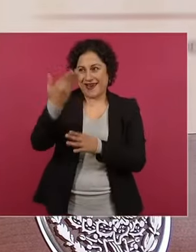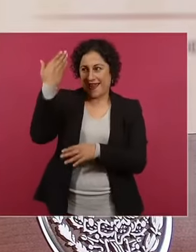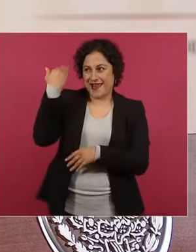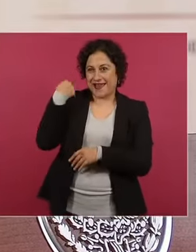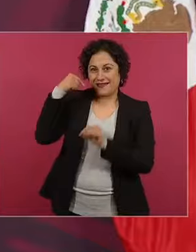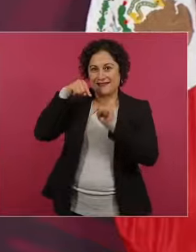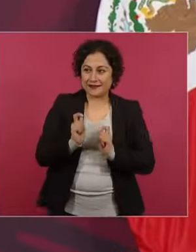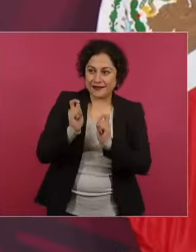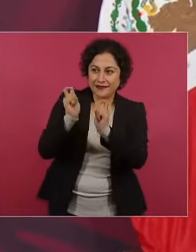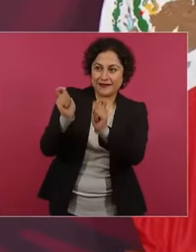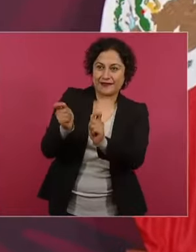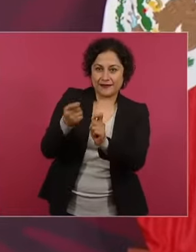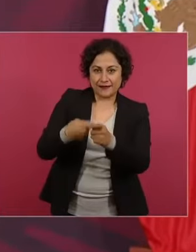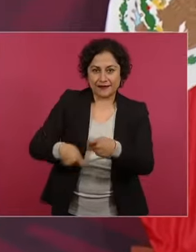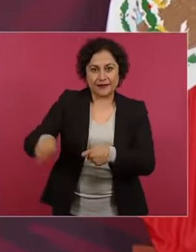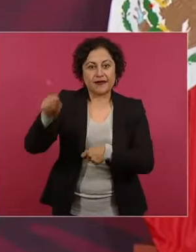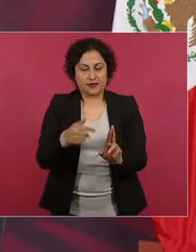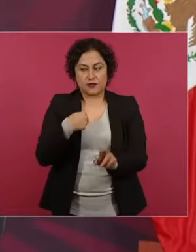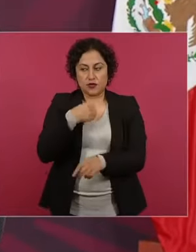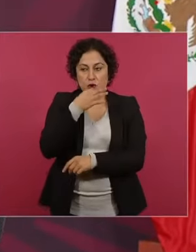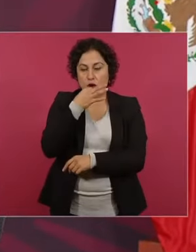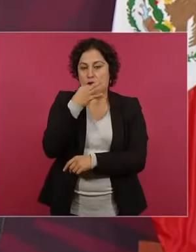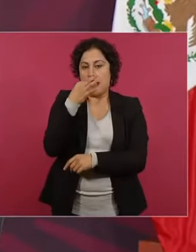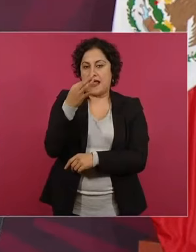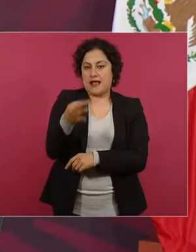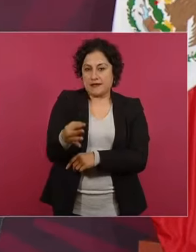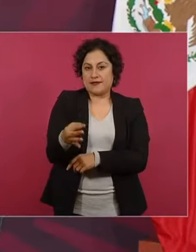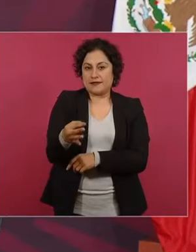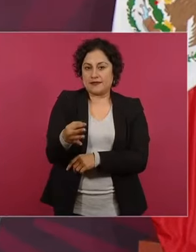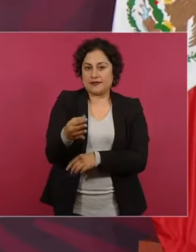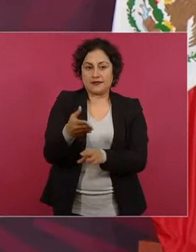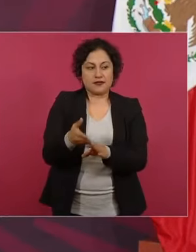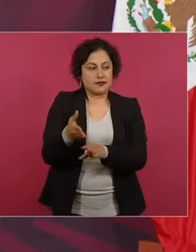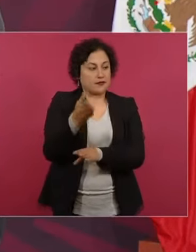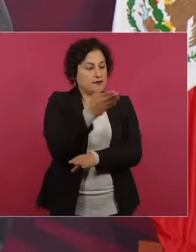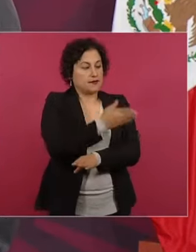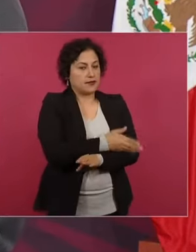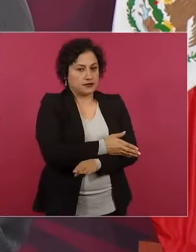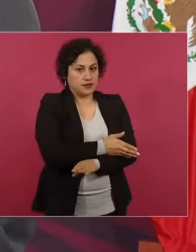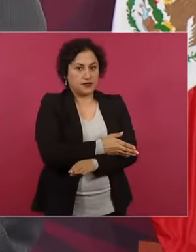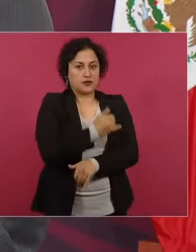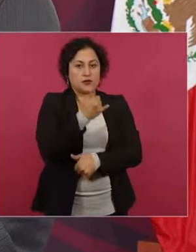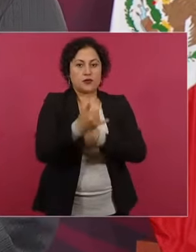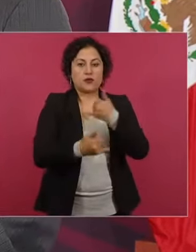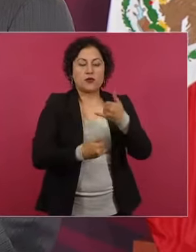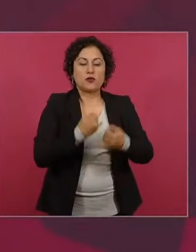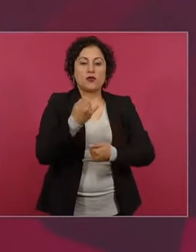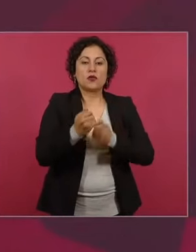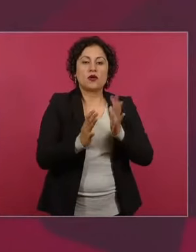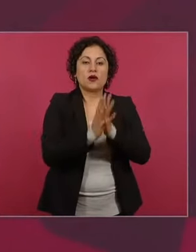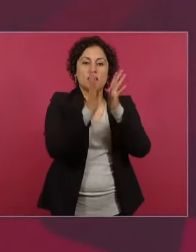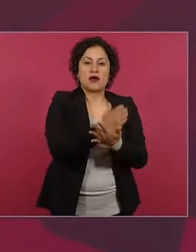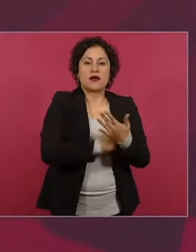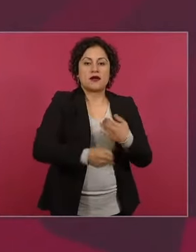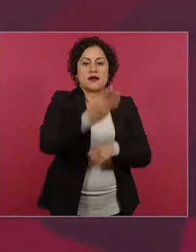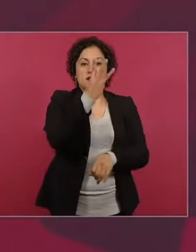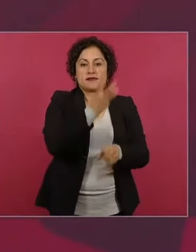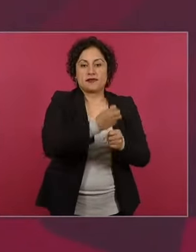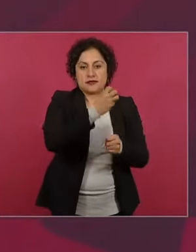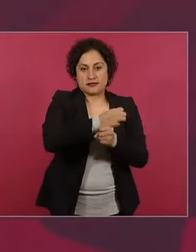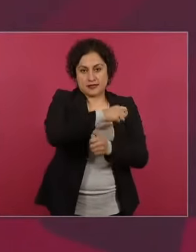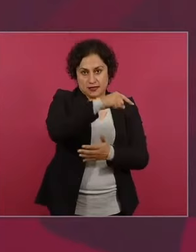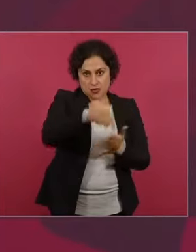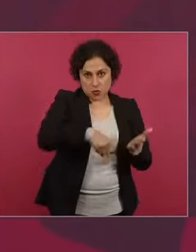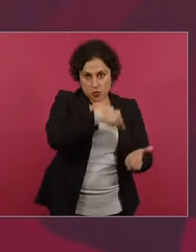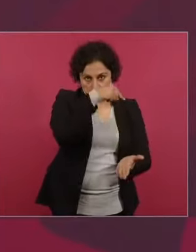que habíamos obtenido en la competencia anterior de los Juegos Panamericanos el tercer sitio, y les dije